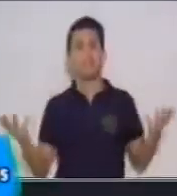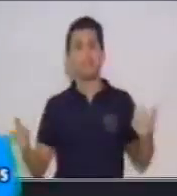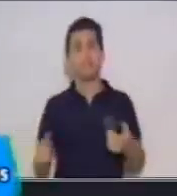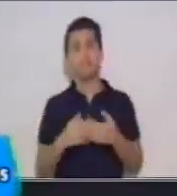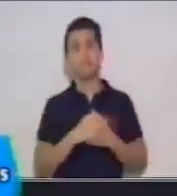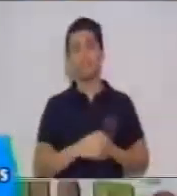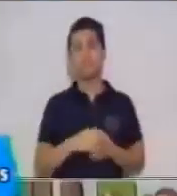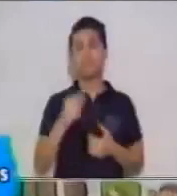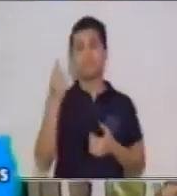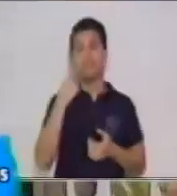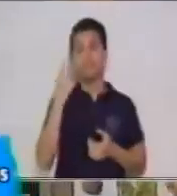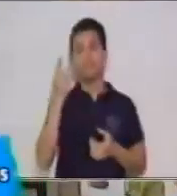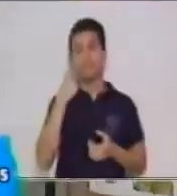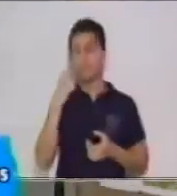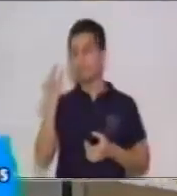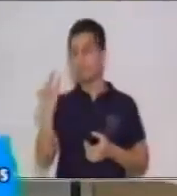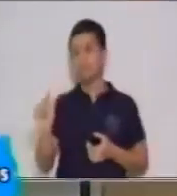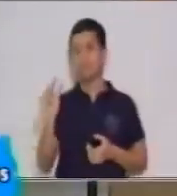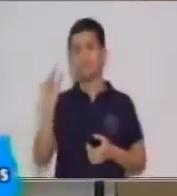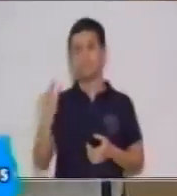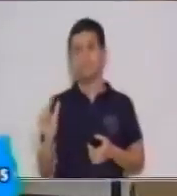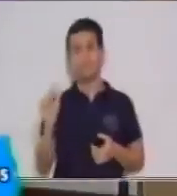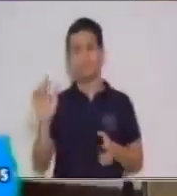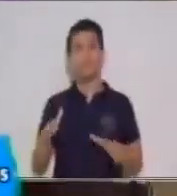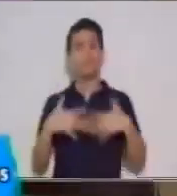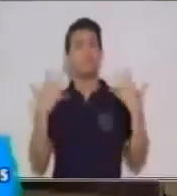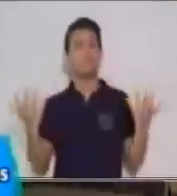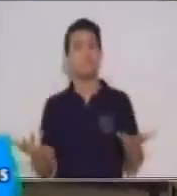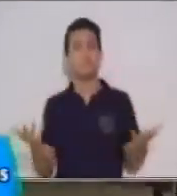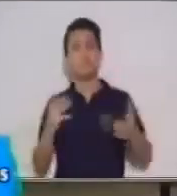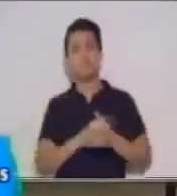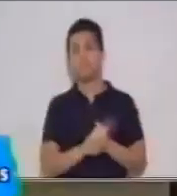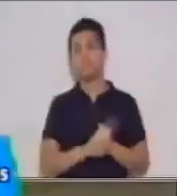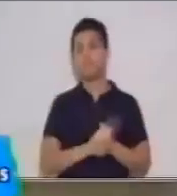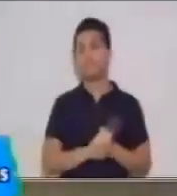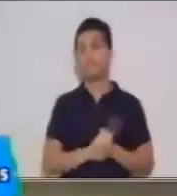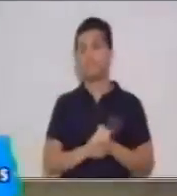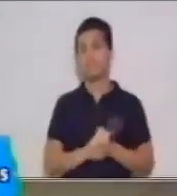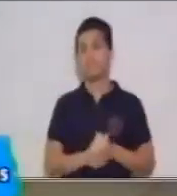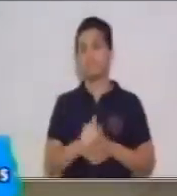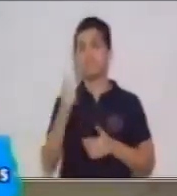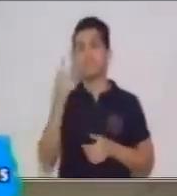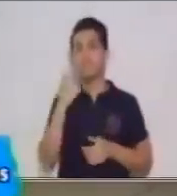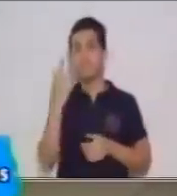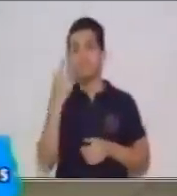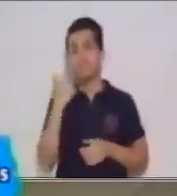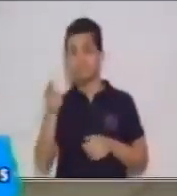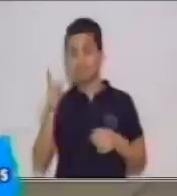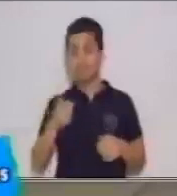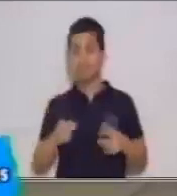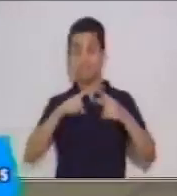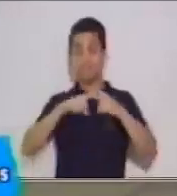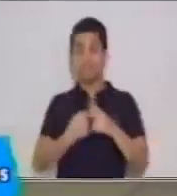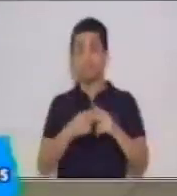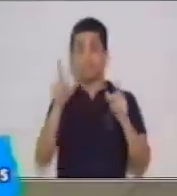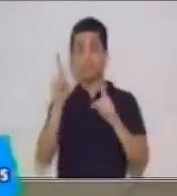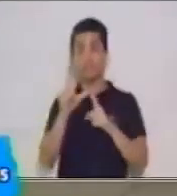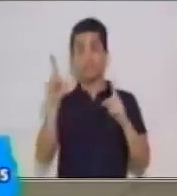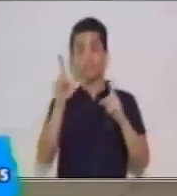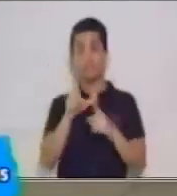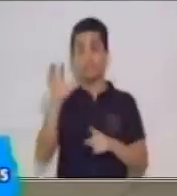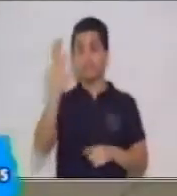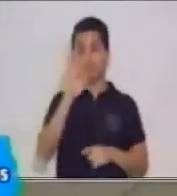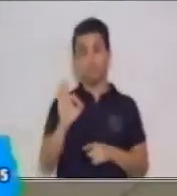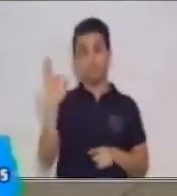ve? Una cosita, ¿y qué cosita es? Empieza con hola,